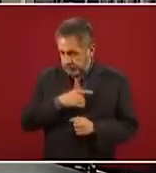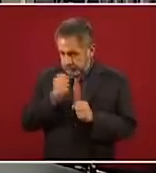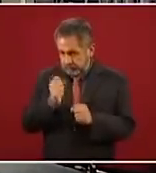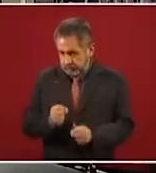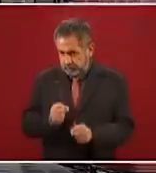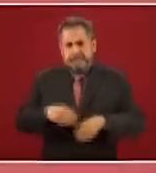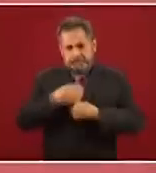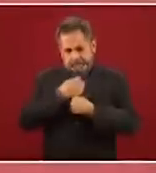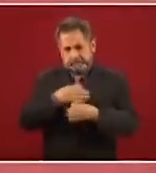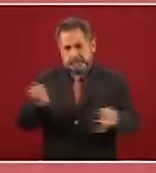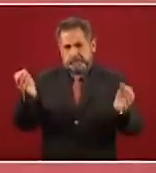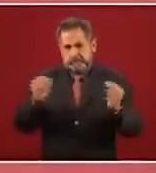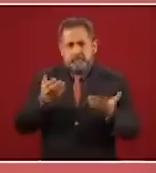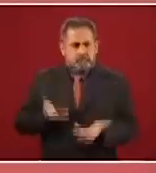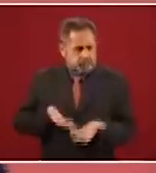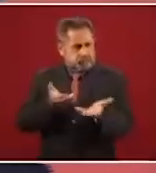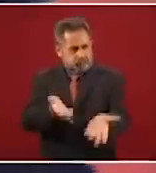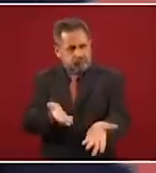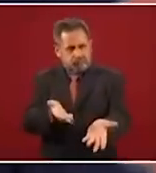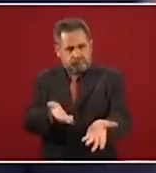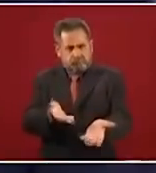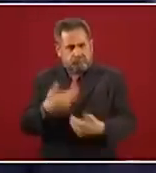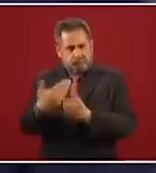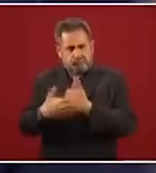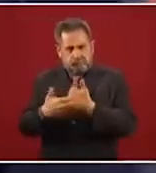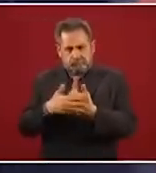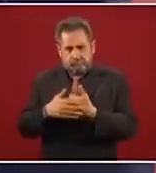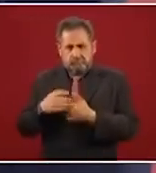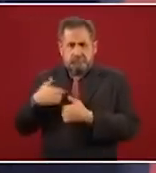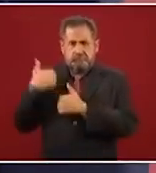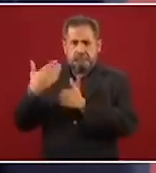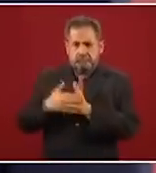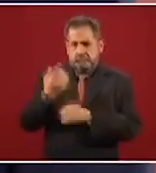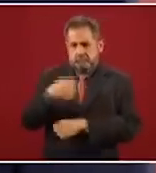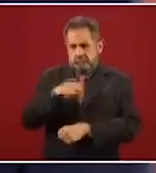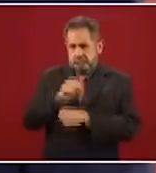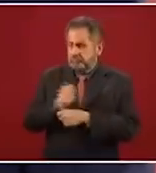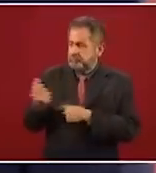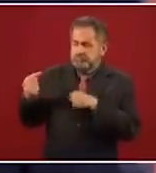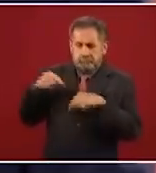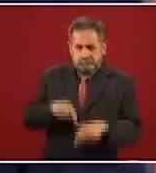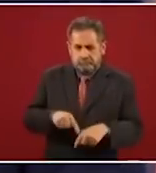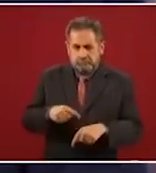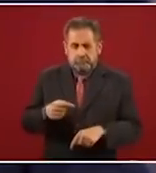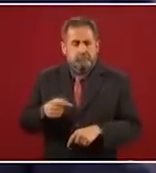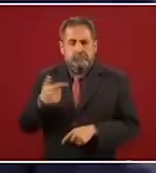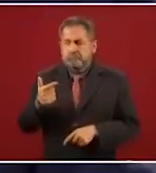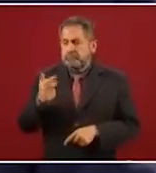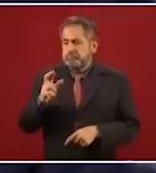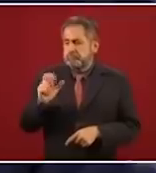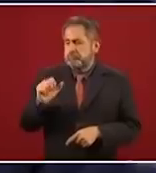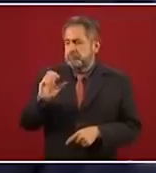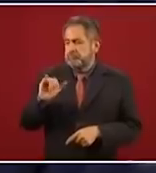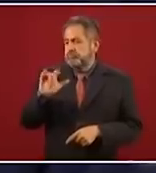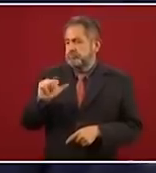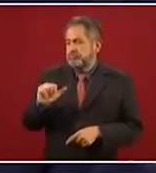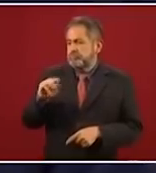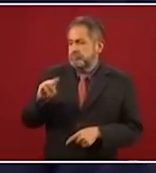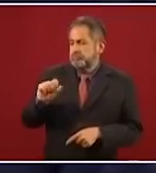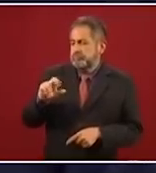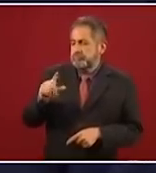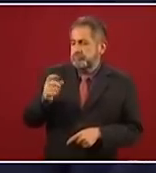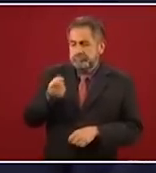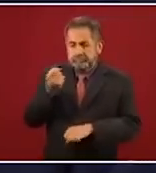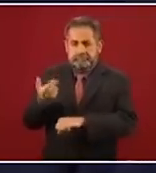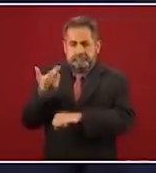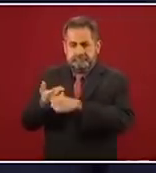seguro que les ofrezco eso, que para la próxima semana esté Graciela Márquez